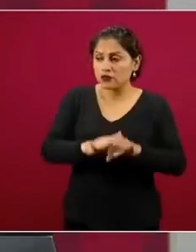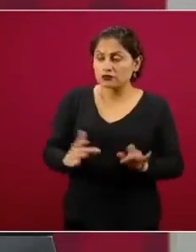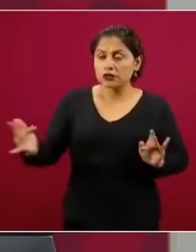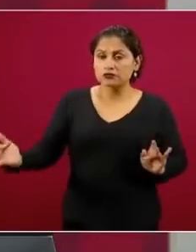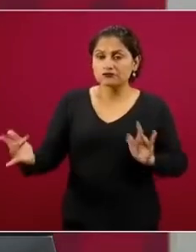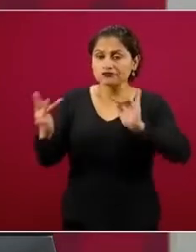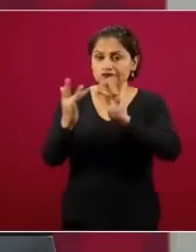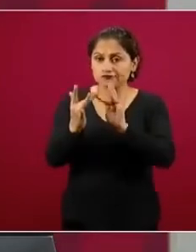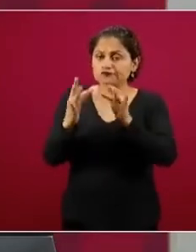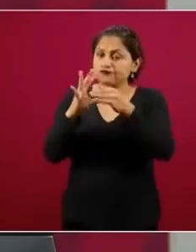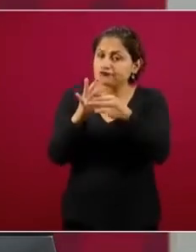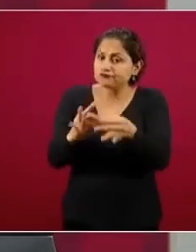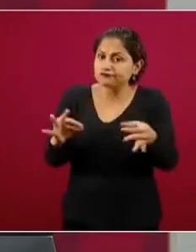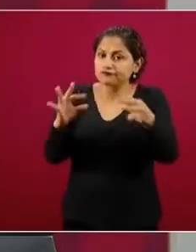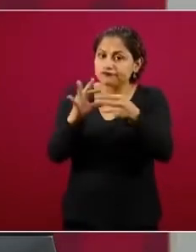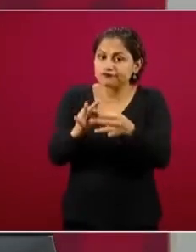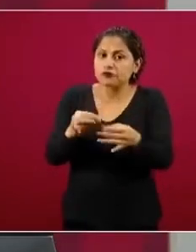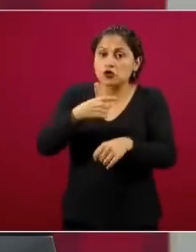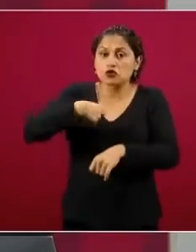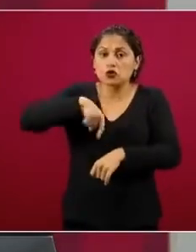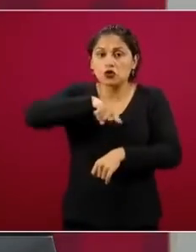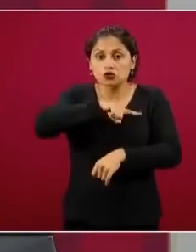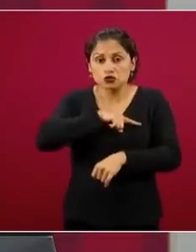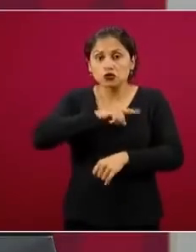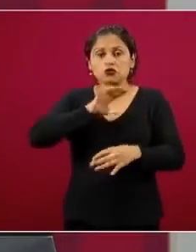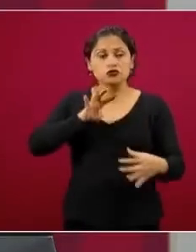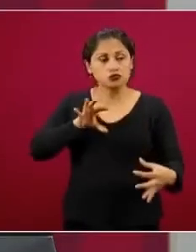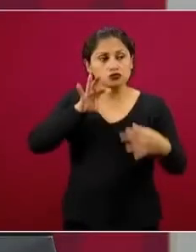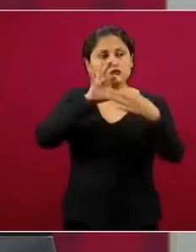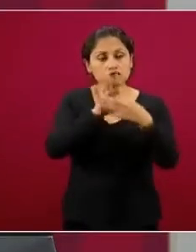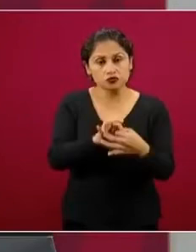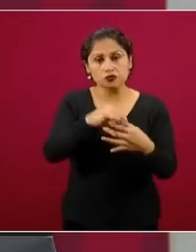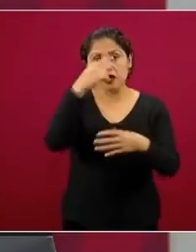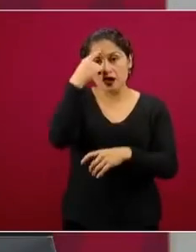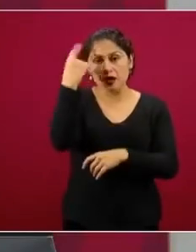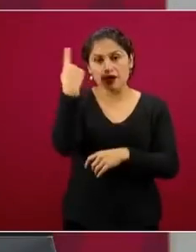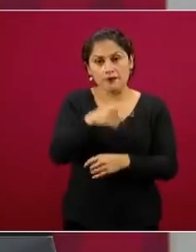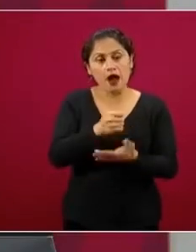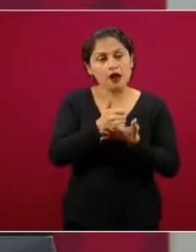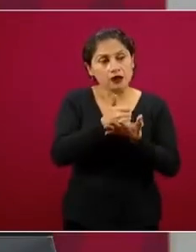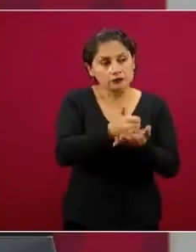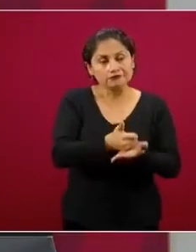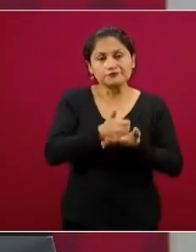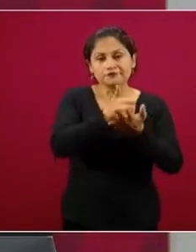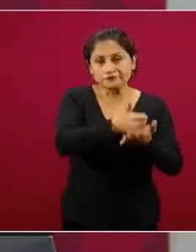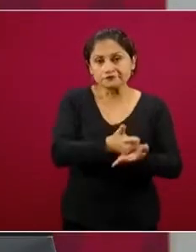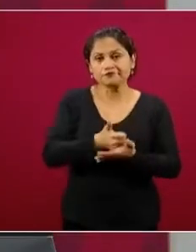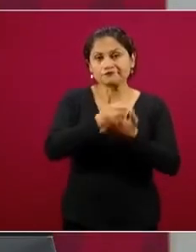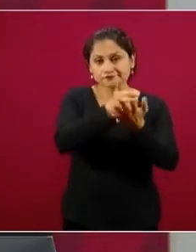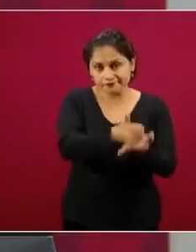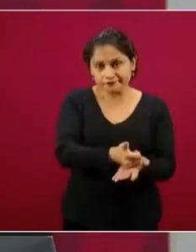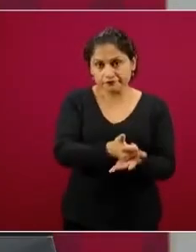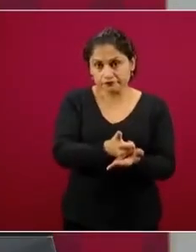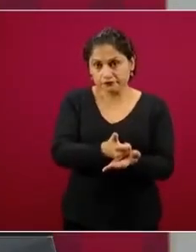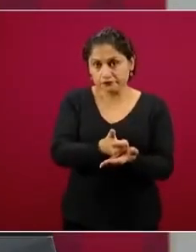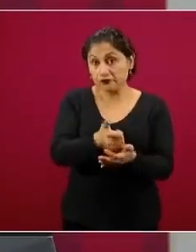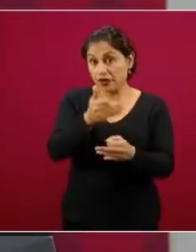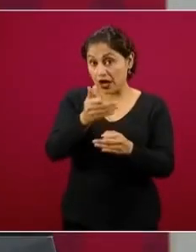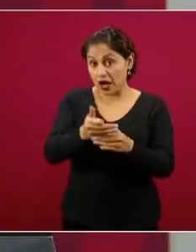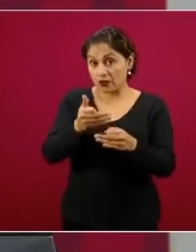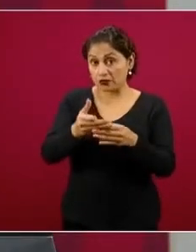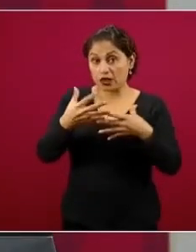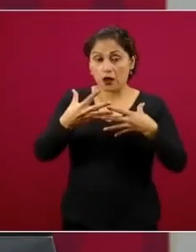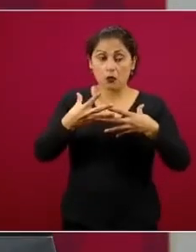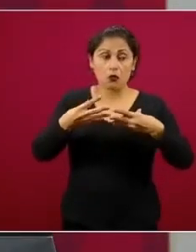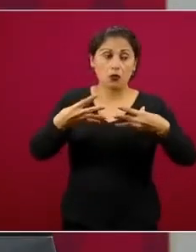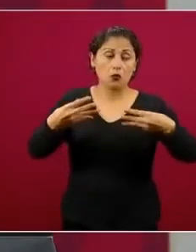ciudadanía para que pueda haber en todo momento un acompañamiento. Durante una epidemia es normal